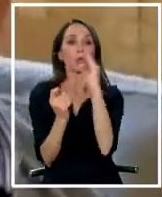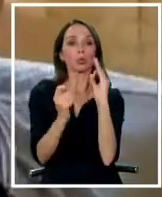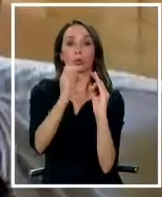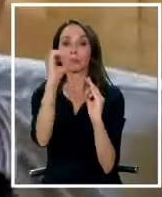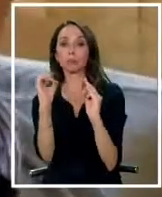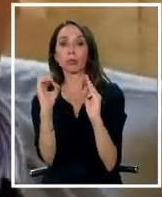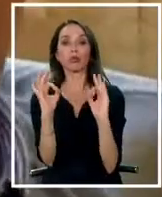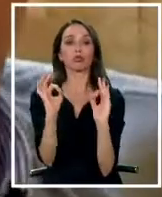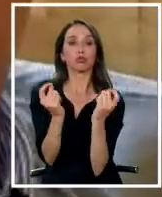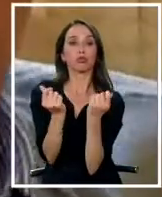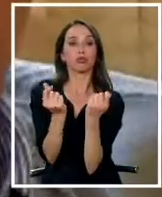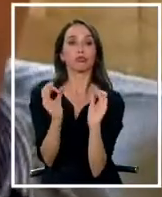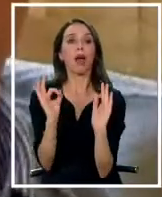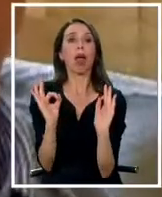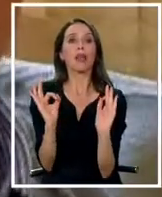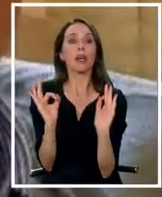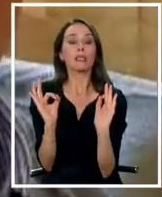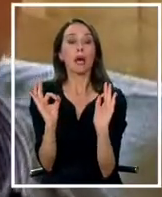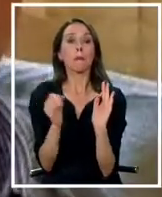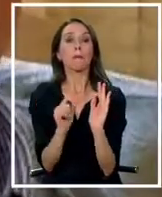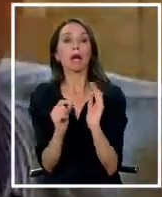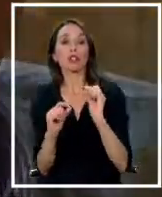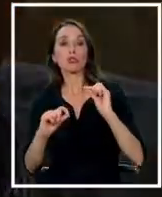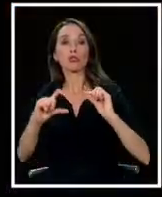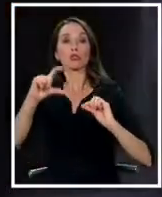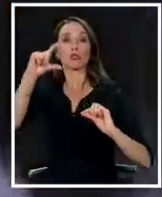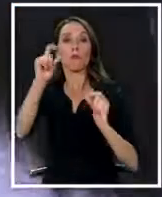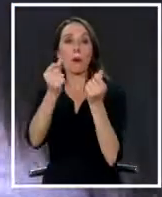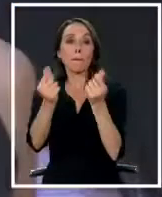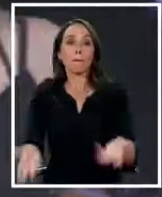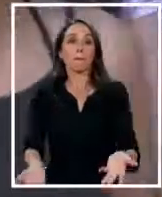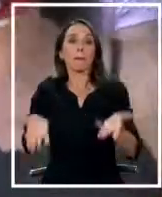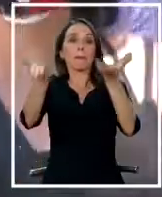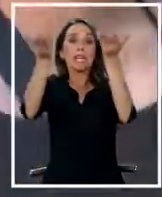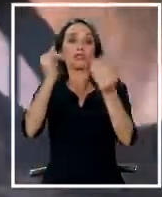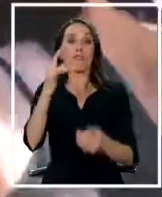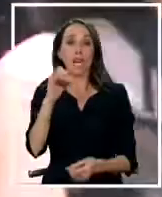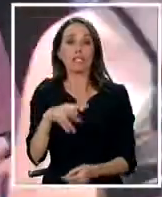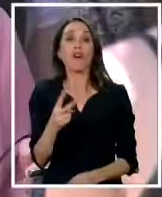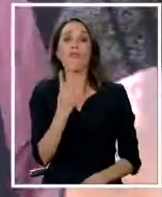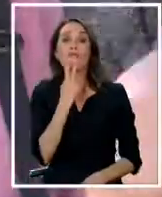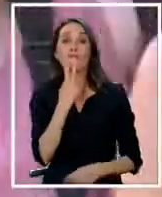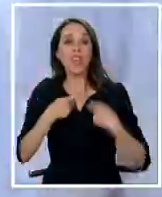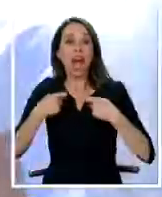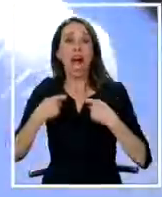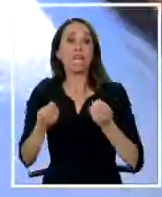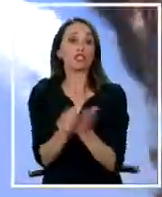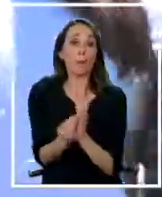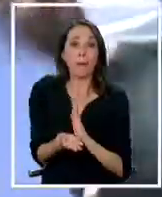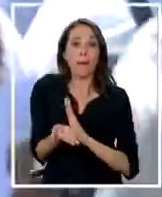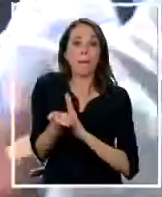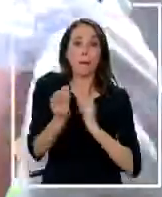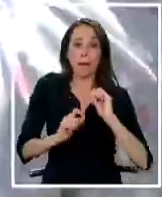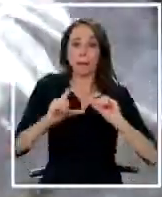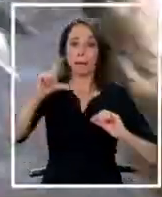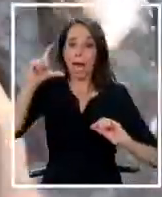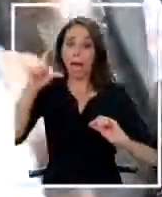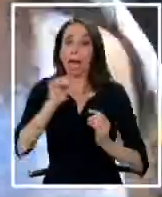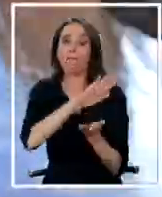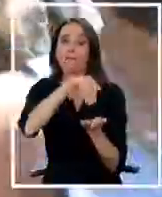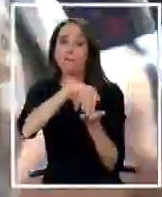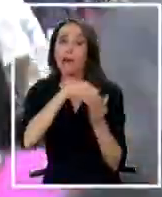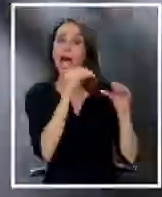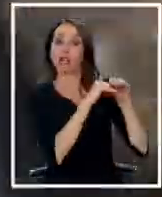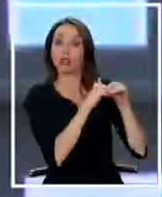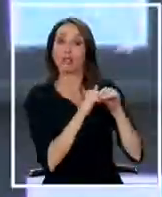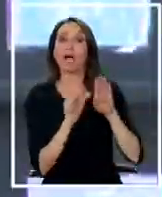necesario para poder contener la inflación. Controlar el costo de la vida, un desafío del Banco Central que fue respaldado